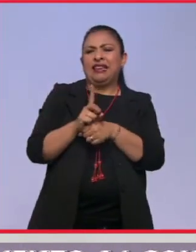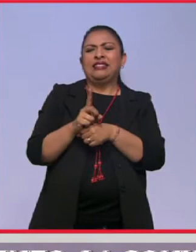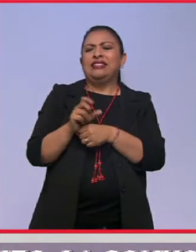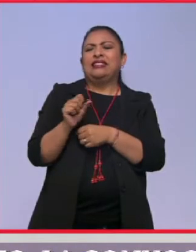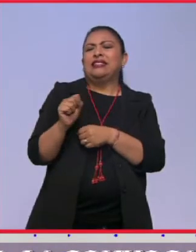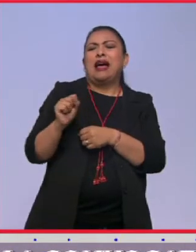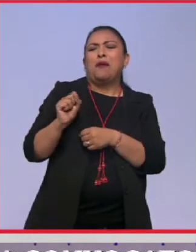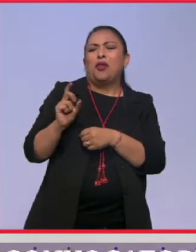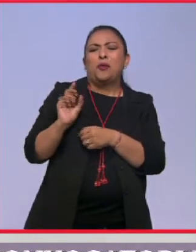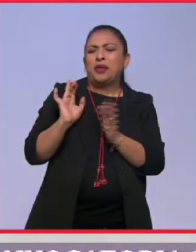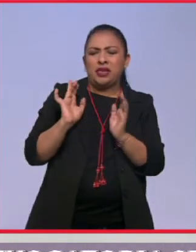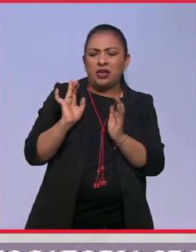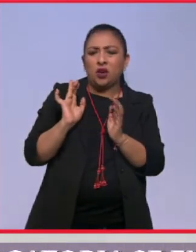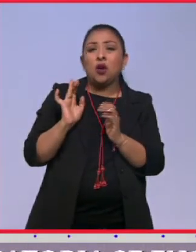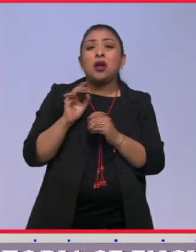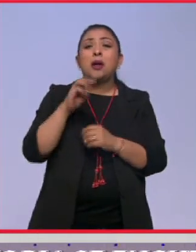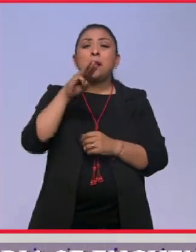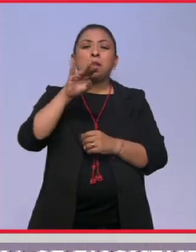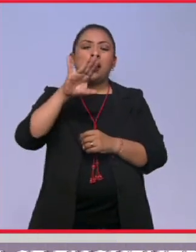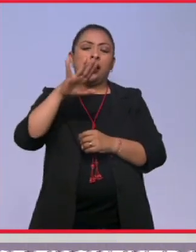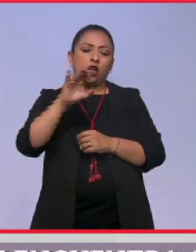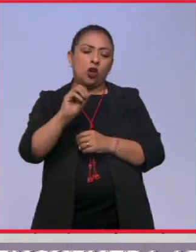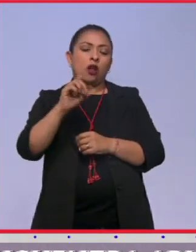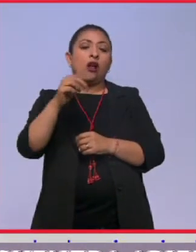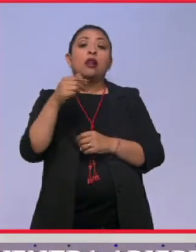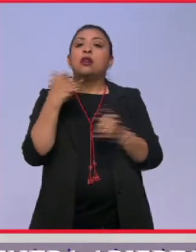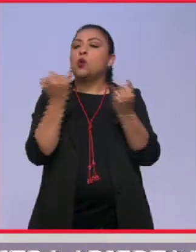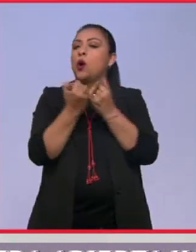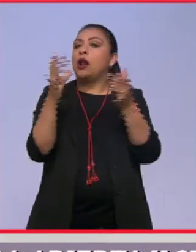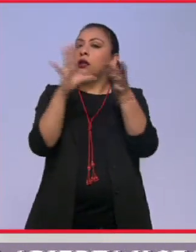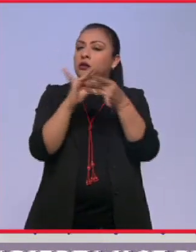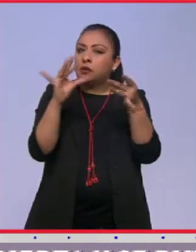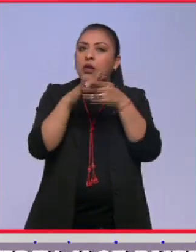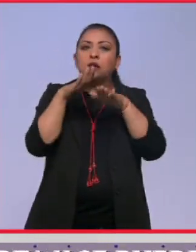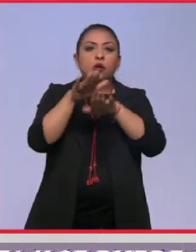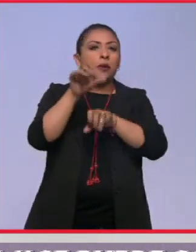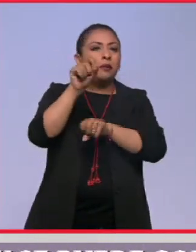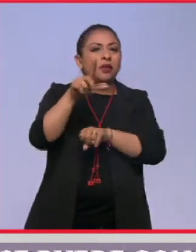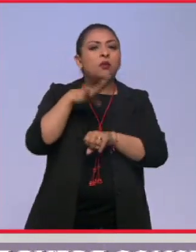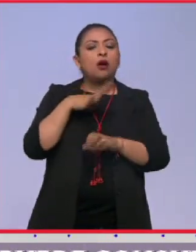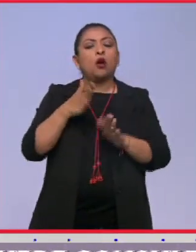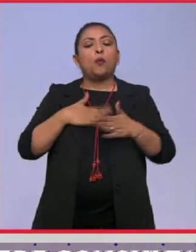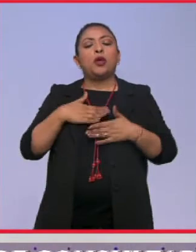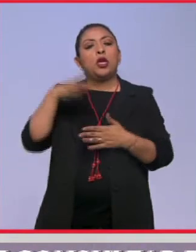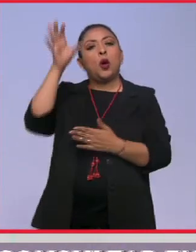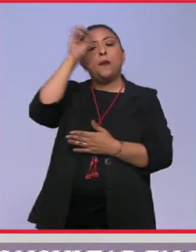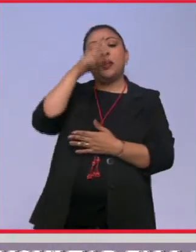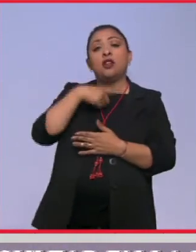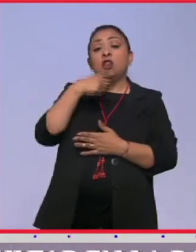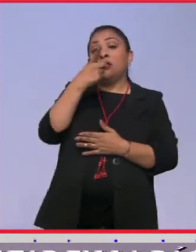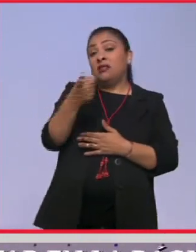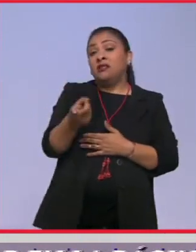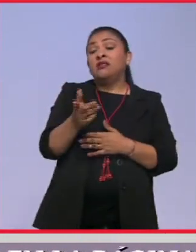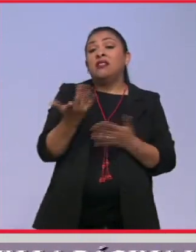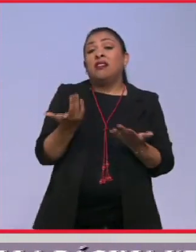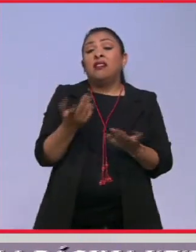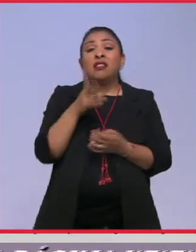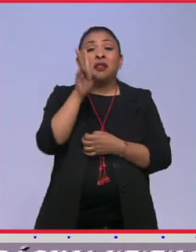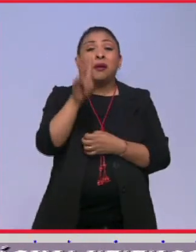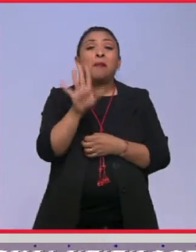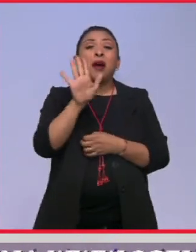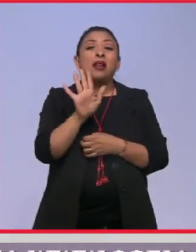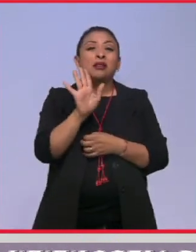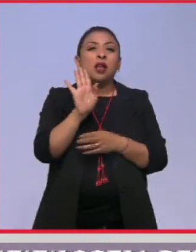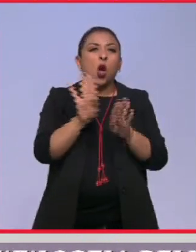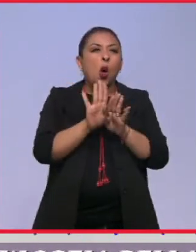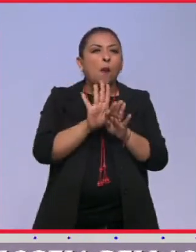fin de semana, Michael Haneke también hablaba al respecto, digamos que ponía otra posición, ¿no? De donde decía que pues ya era una cacería